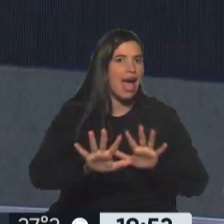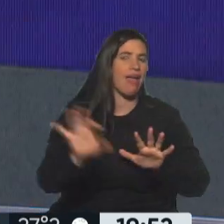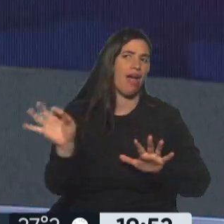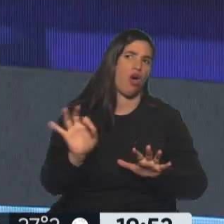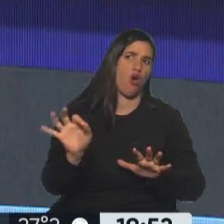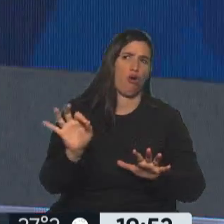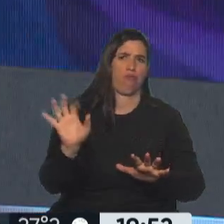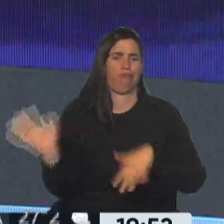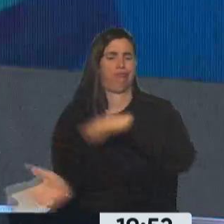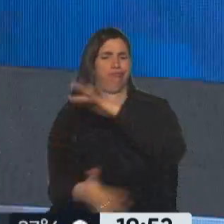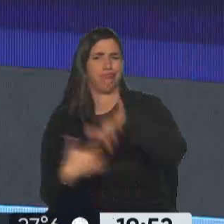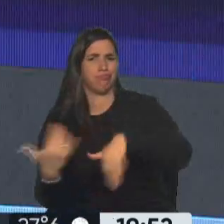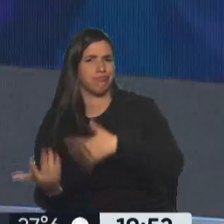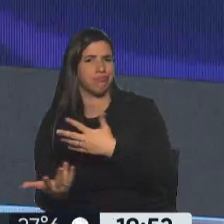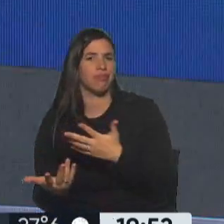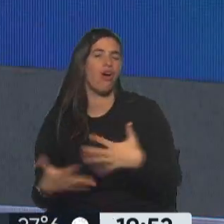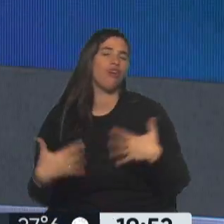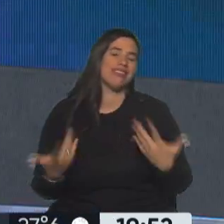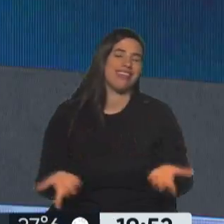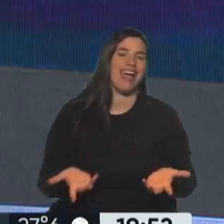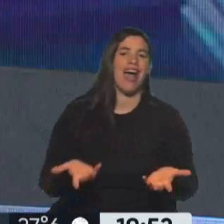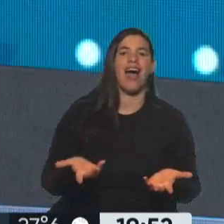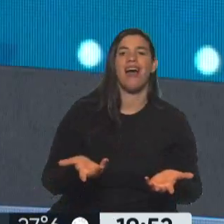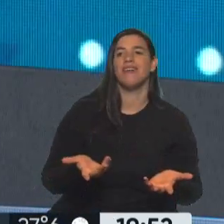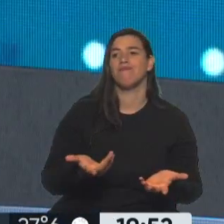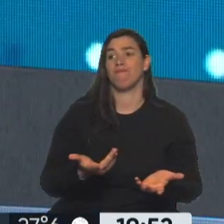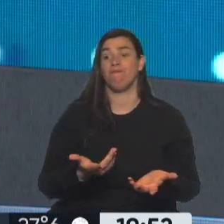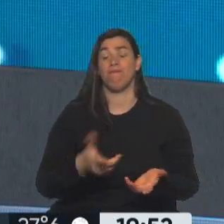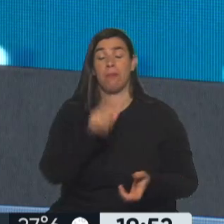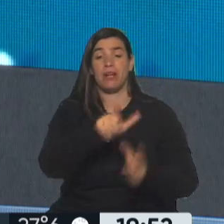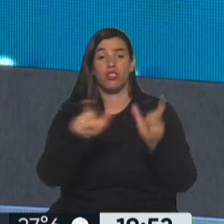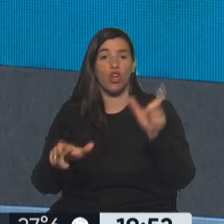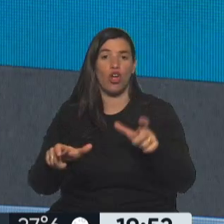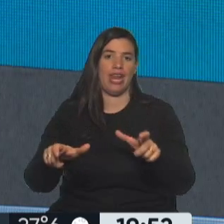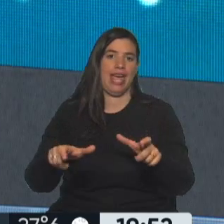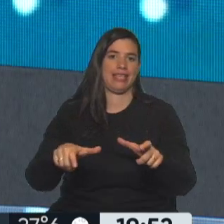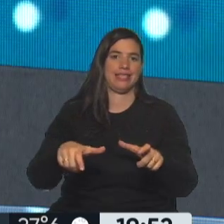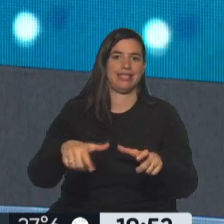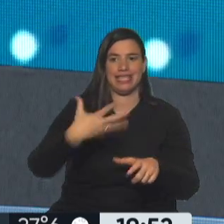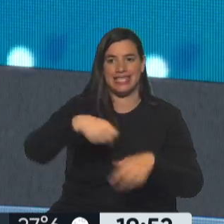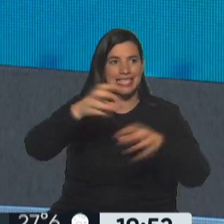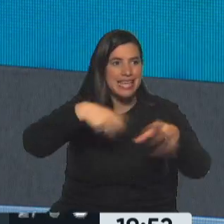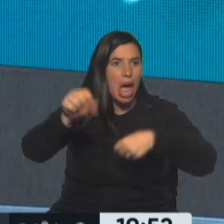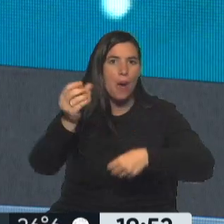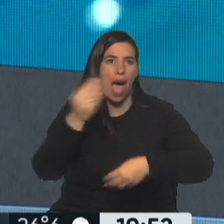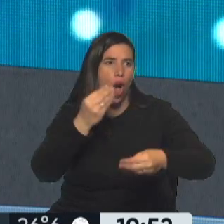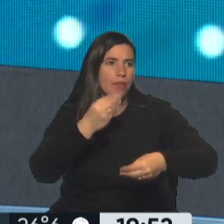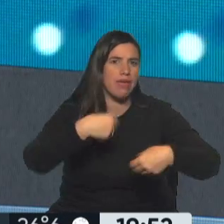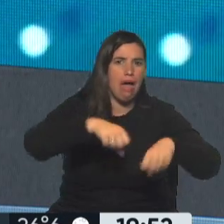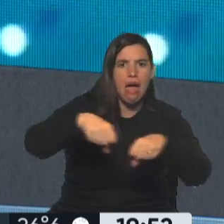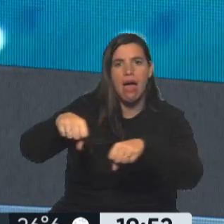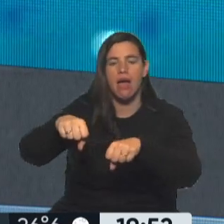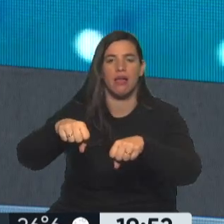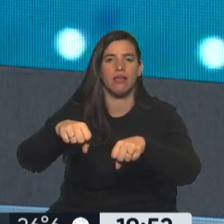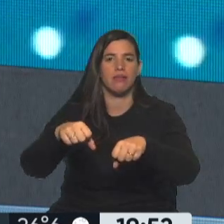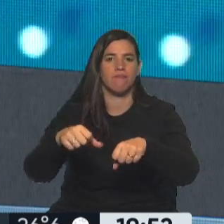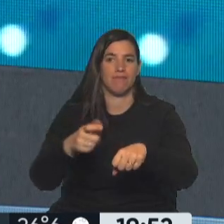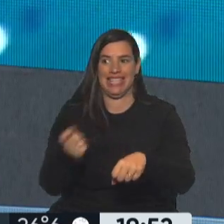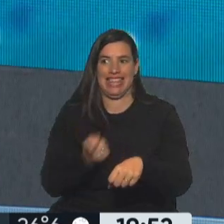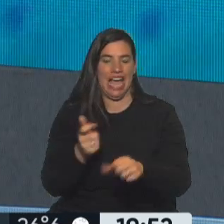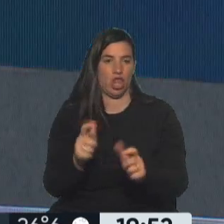y te mezclan la antigüedad o el cambio de la tecnología con la pérdida de derechos. Una cosa es la reforma laboral